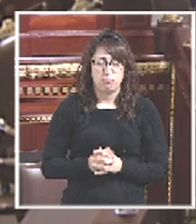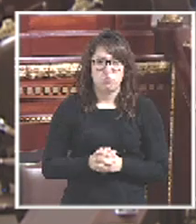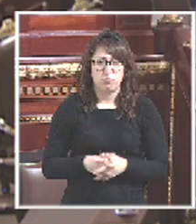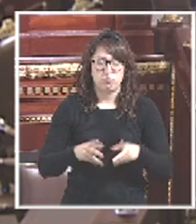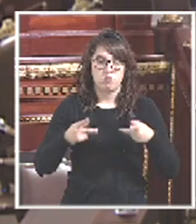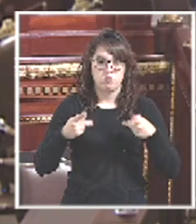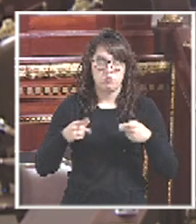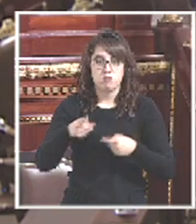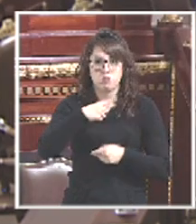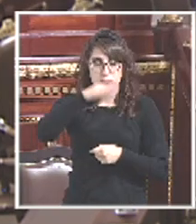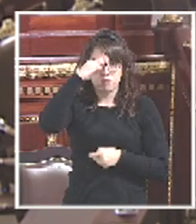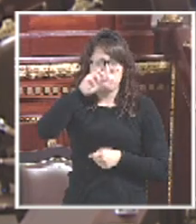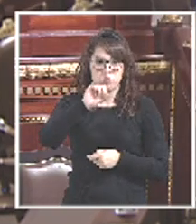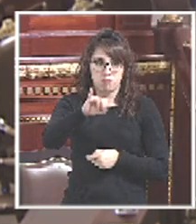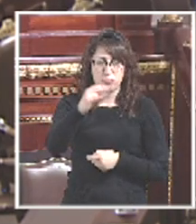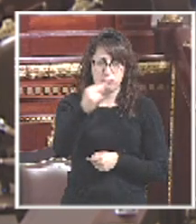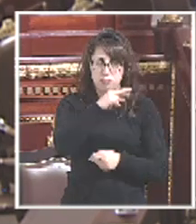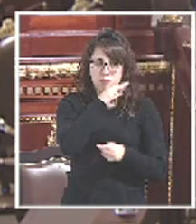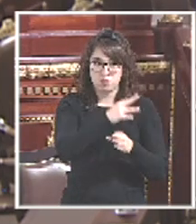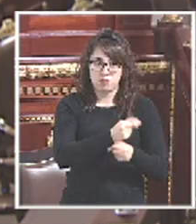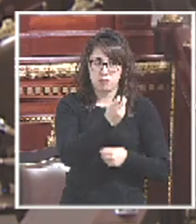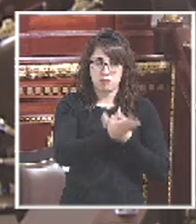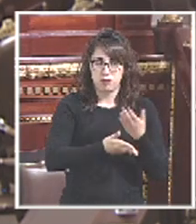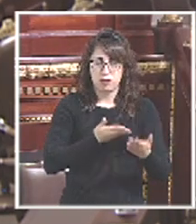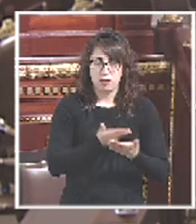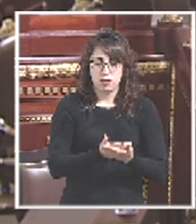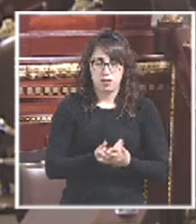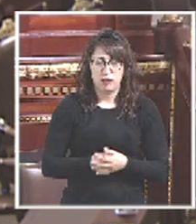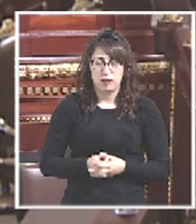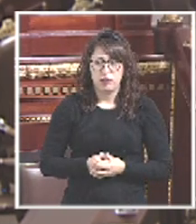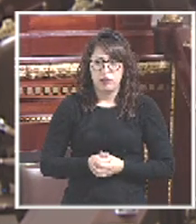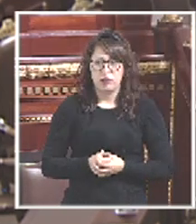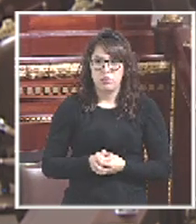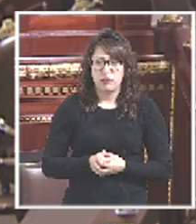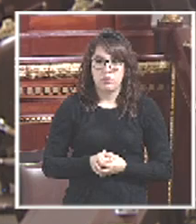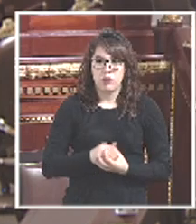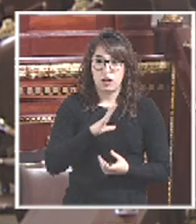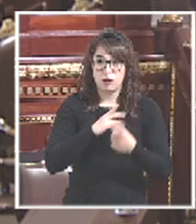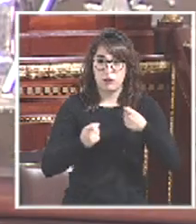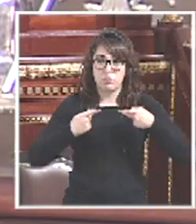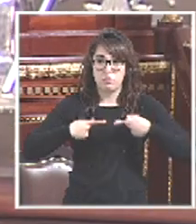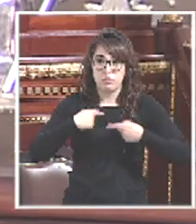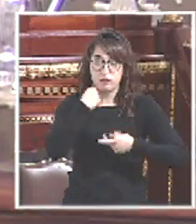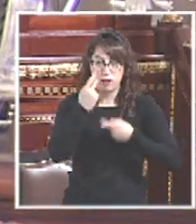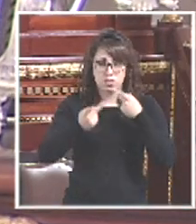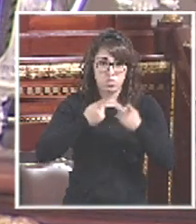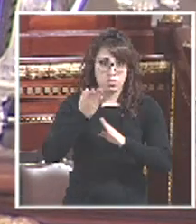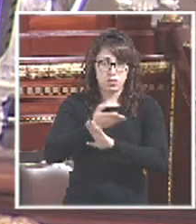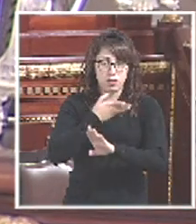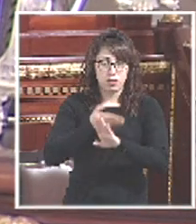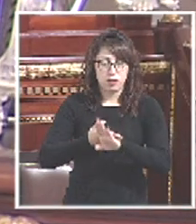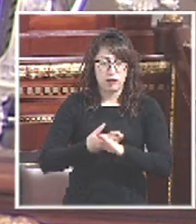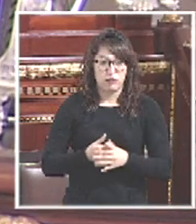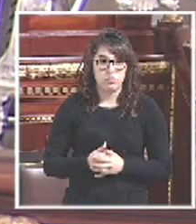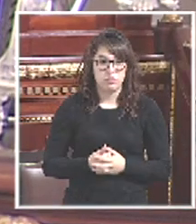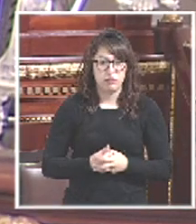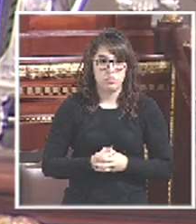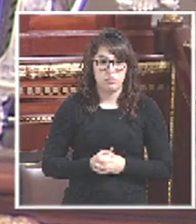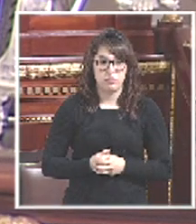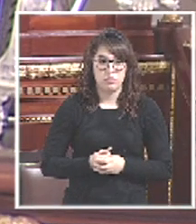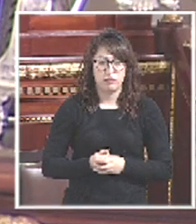Se considera urgente y obvia resolución, diputada presidenta. Esta discusión, la proposición, ¿existen oradores en